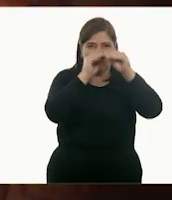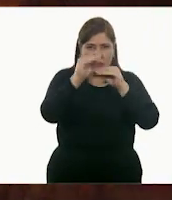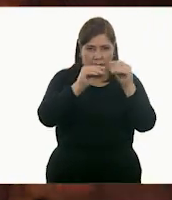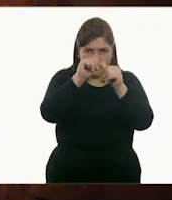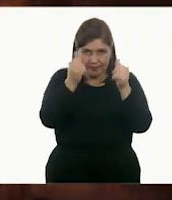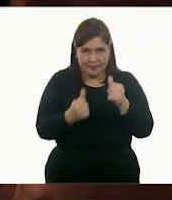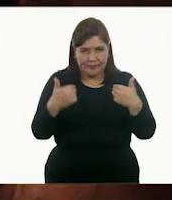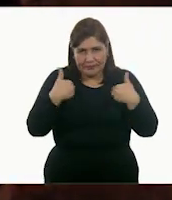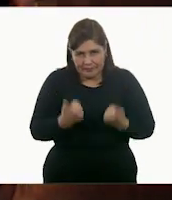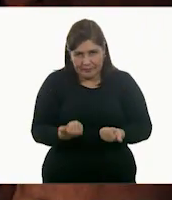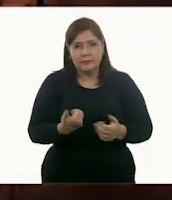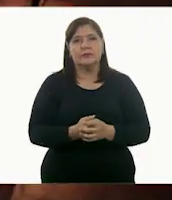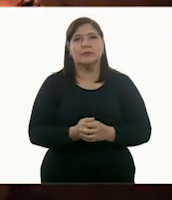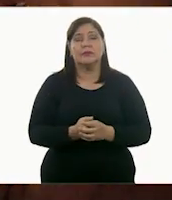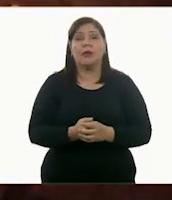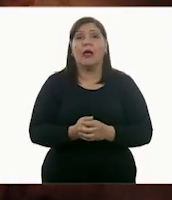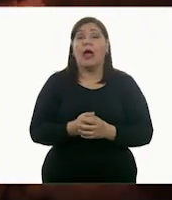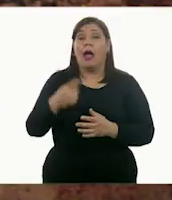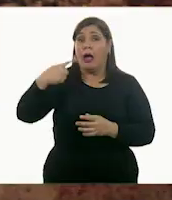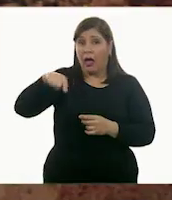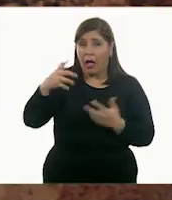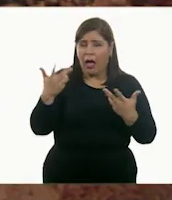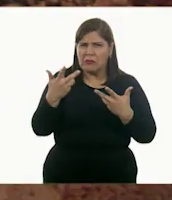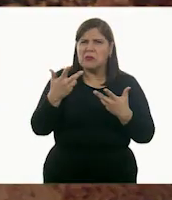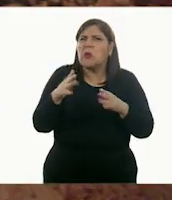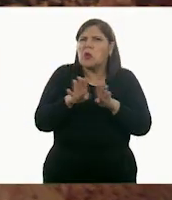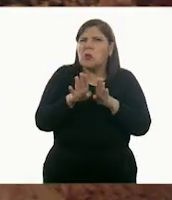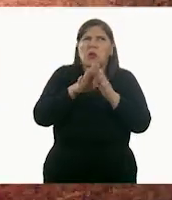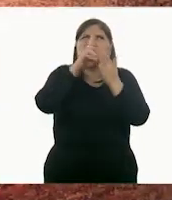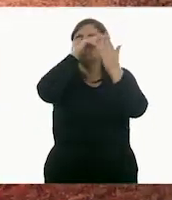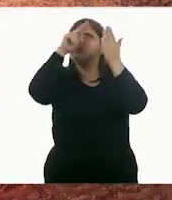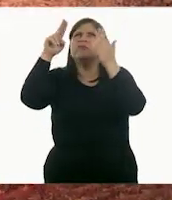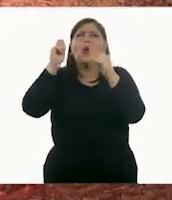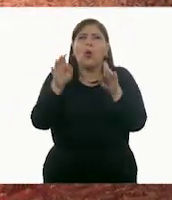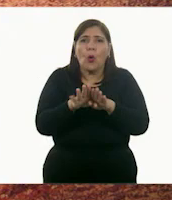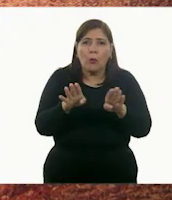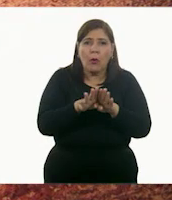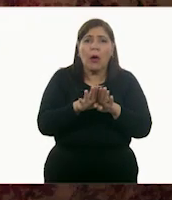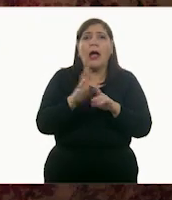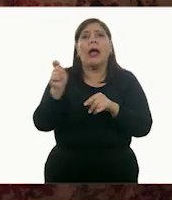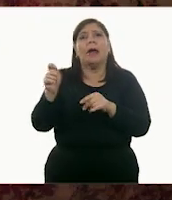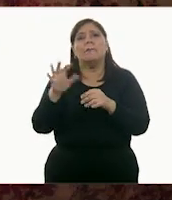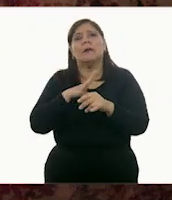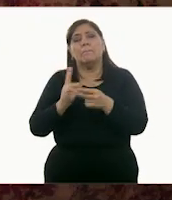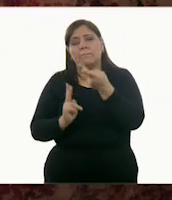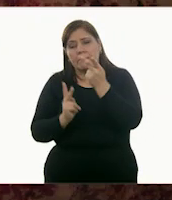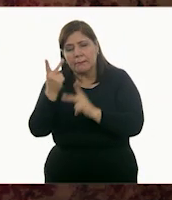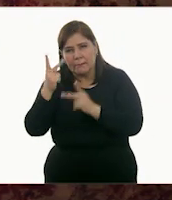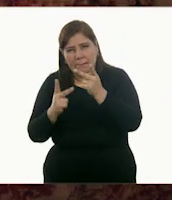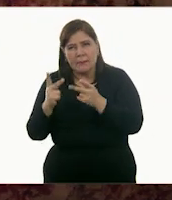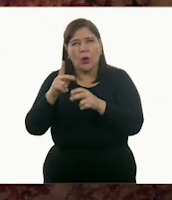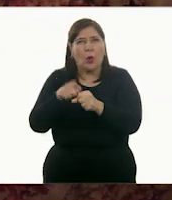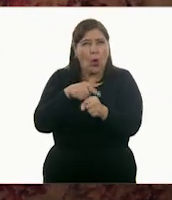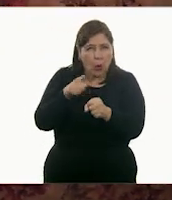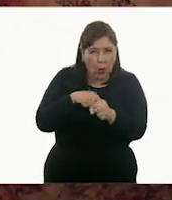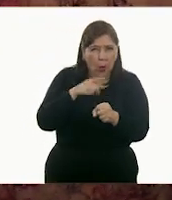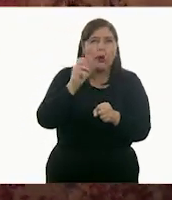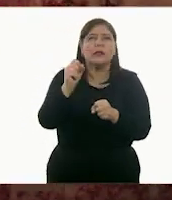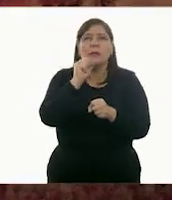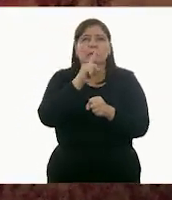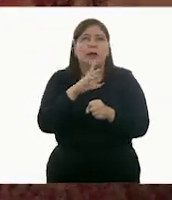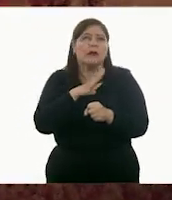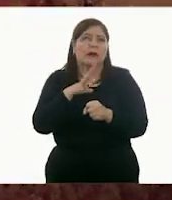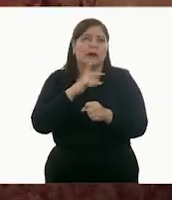Para realizarlas, utilizaron pigmentos minerales y vegetales notablemente